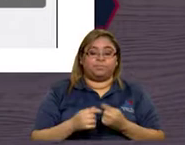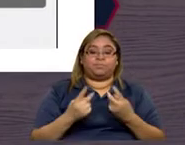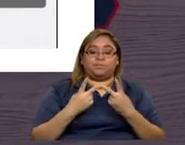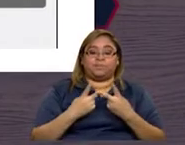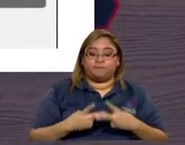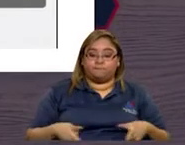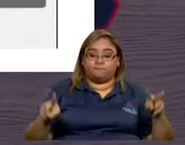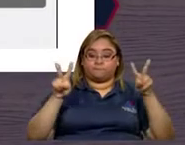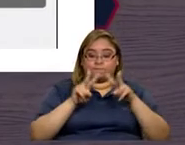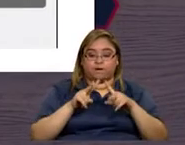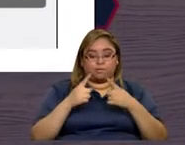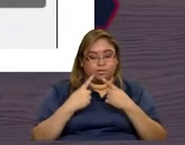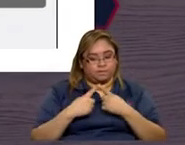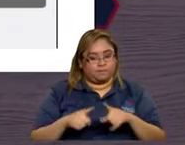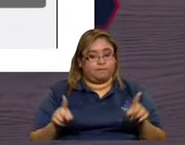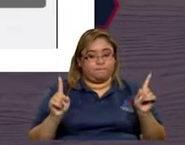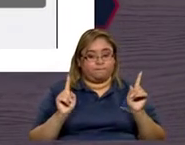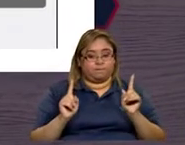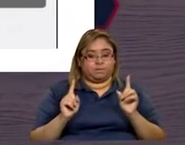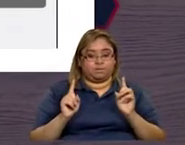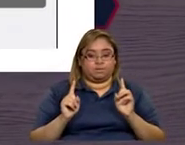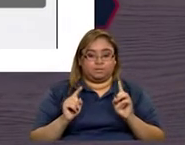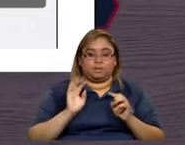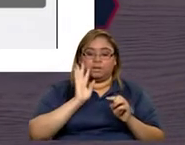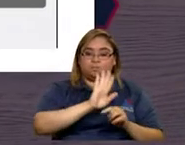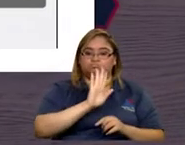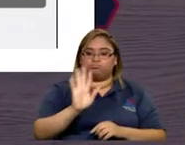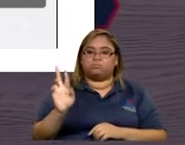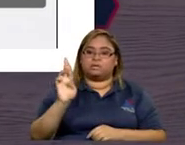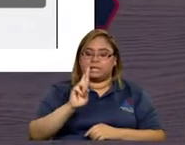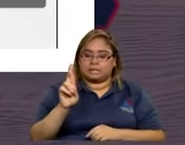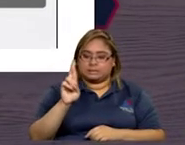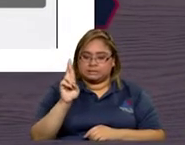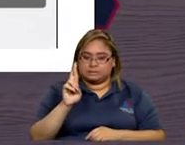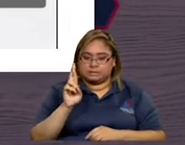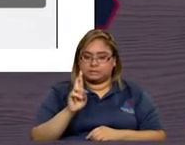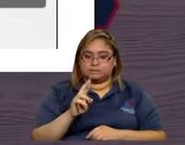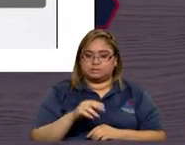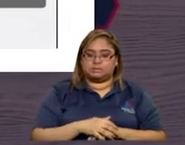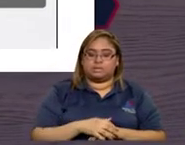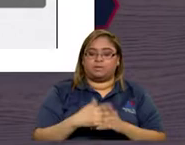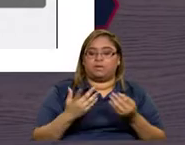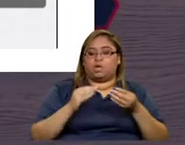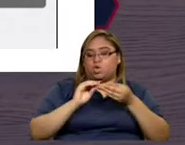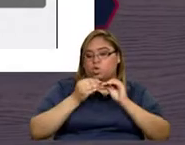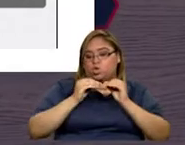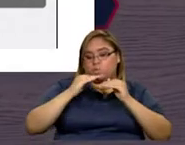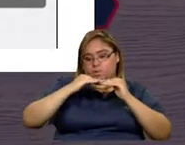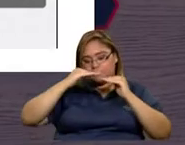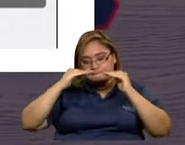diferentes de esas resistencias de precisión cuyos valores menores